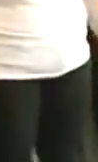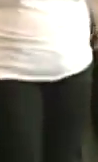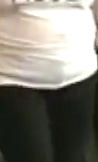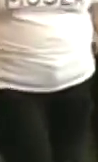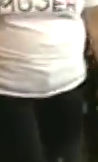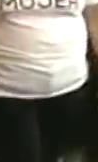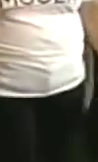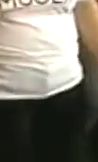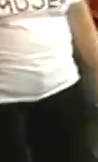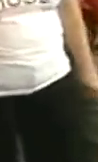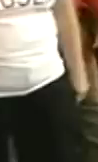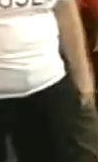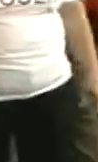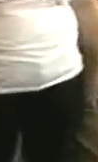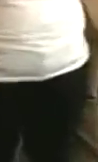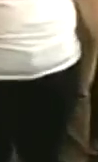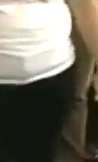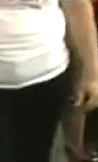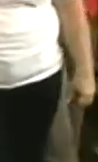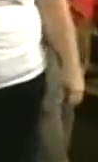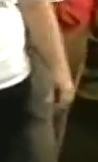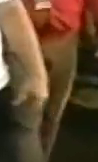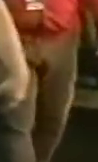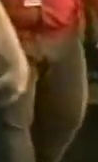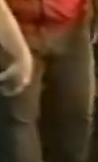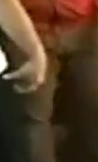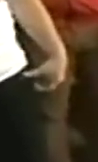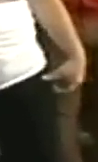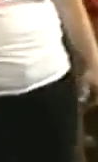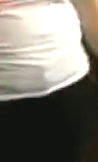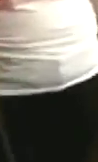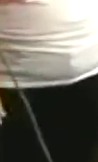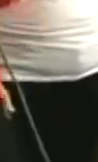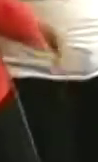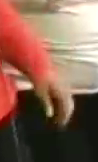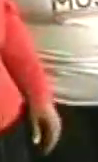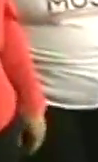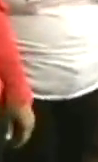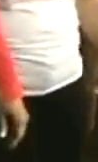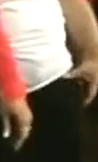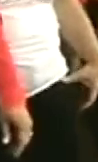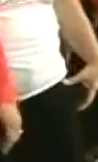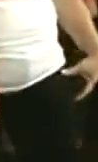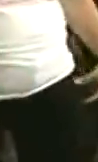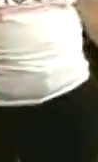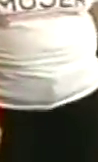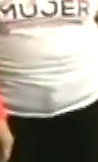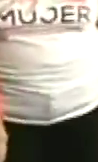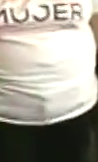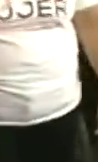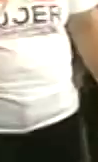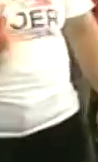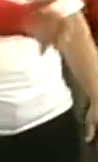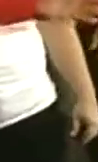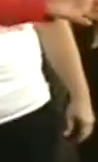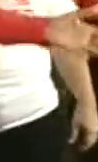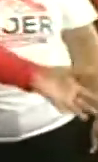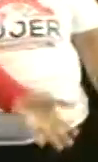del Tesoro, Eneida Laya, Zulay Aguirre, la coordinadora nacional del programa Soy Mujer,